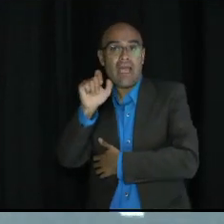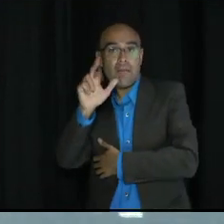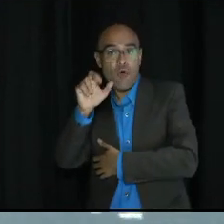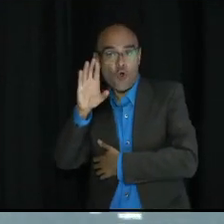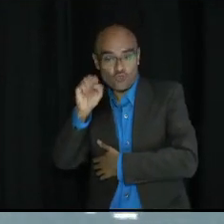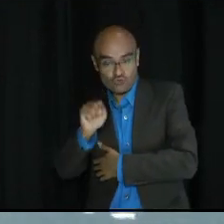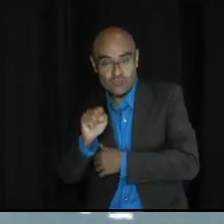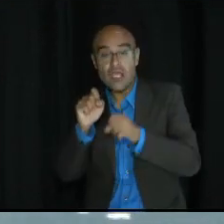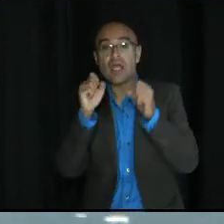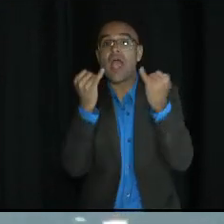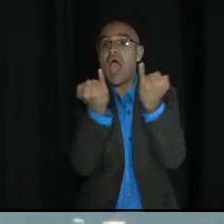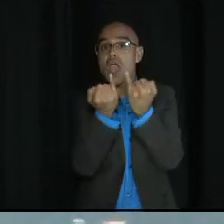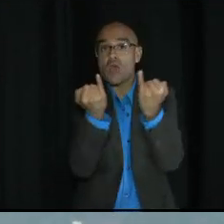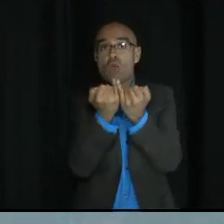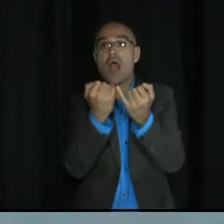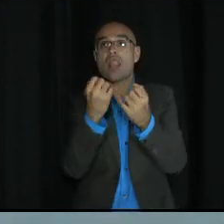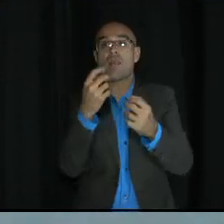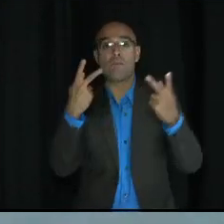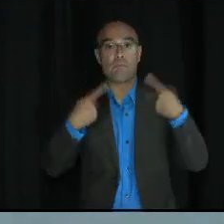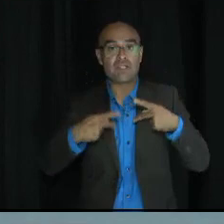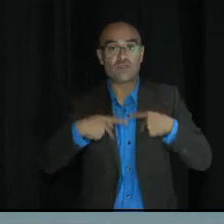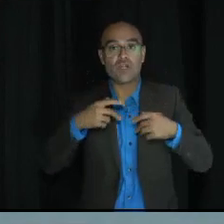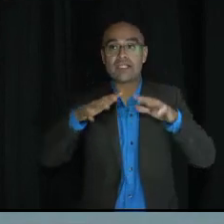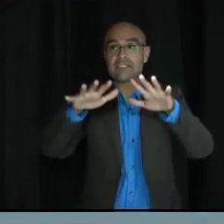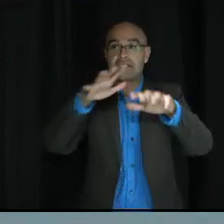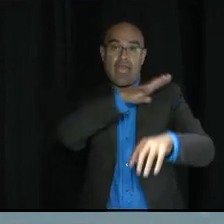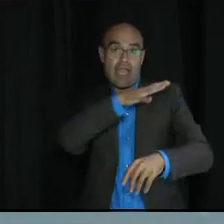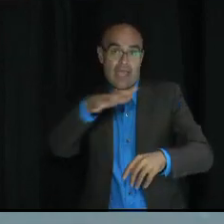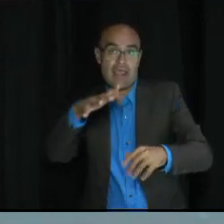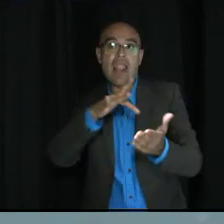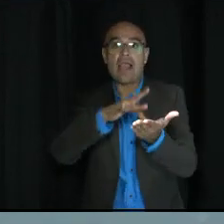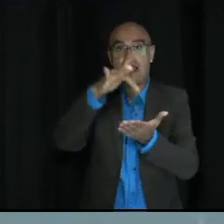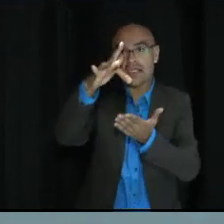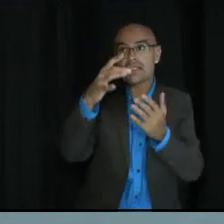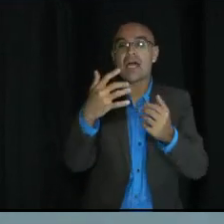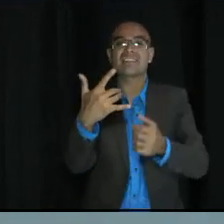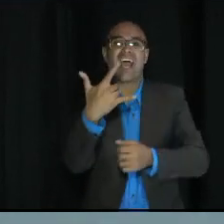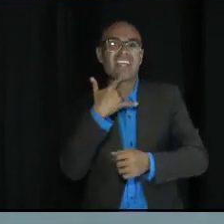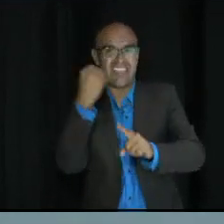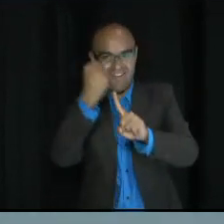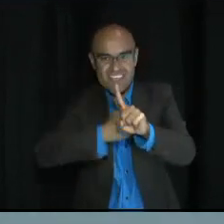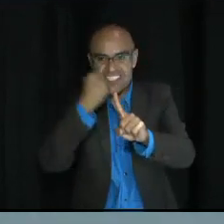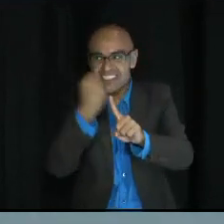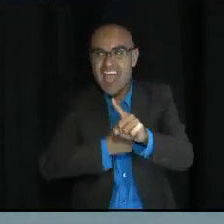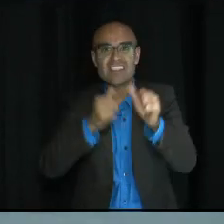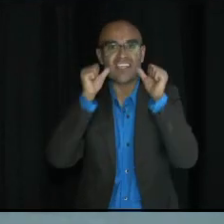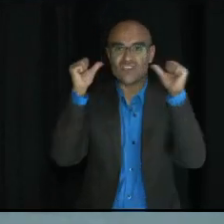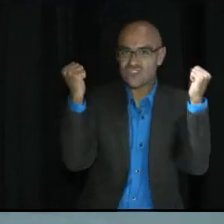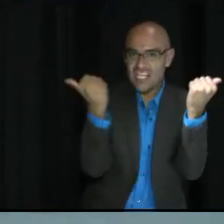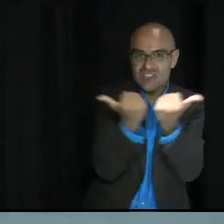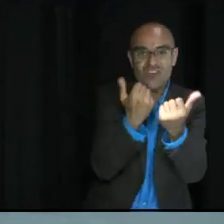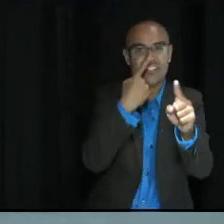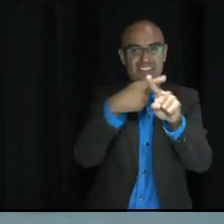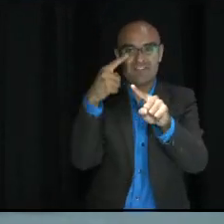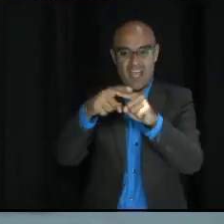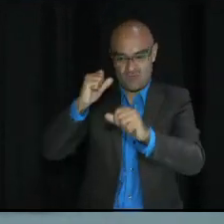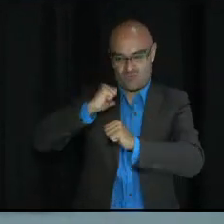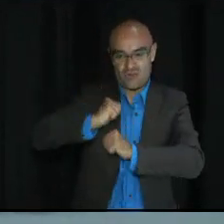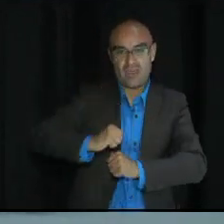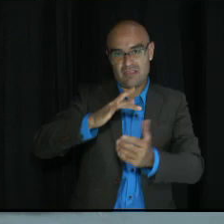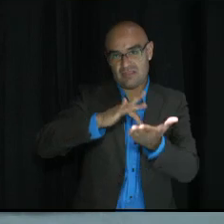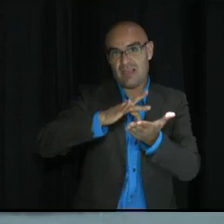y gracias público en general, gracias asociaciones civiles, gracias activistas y gracias autoridades relacionadas con el tema de